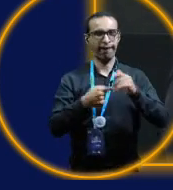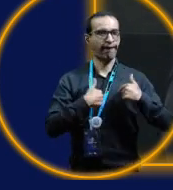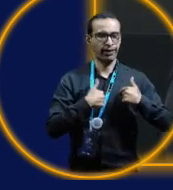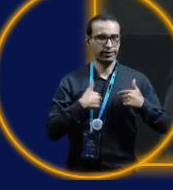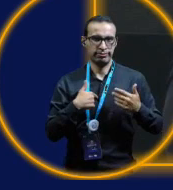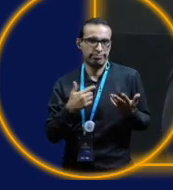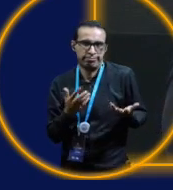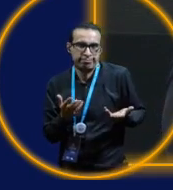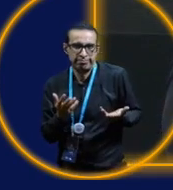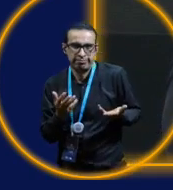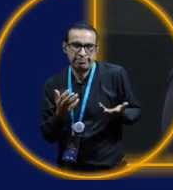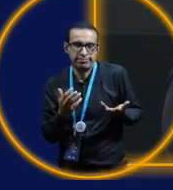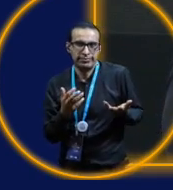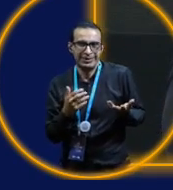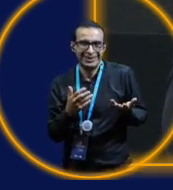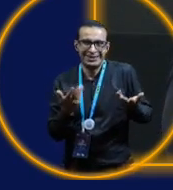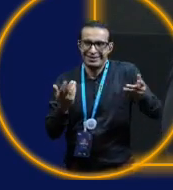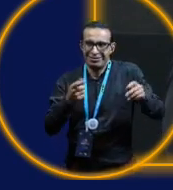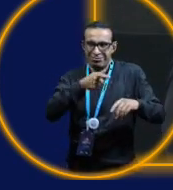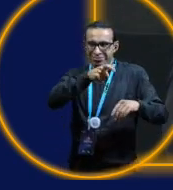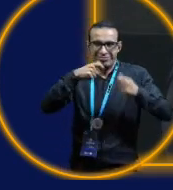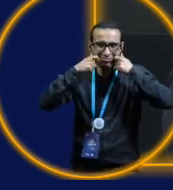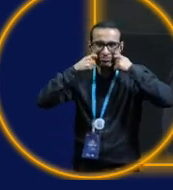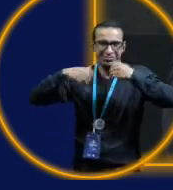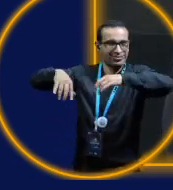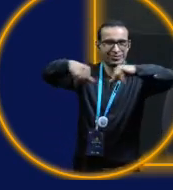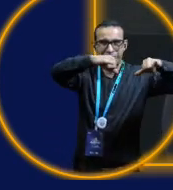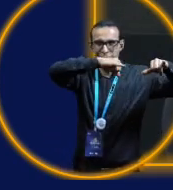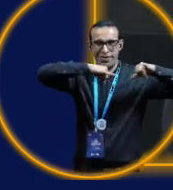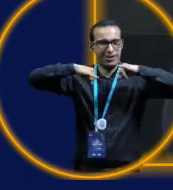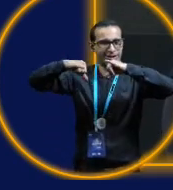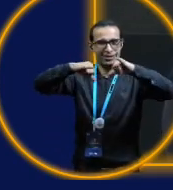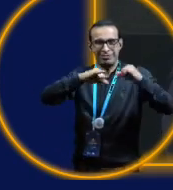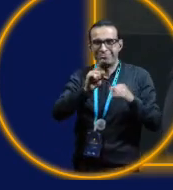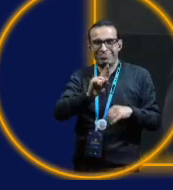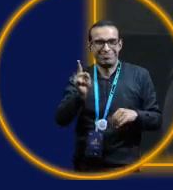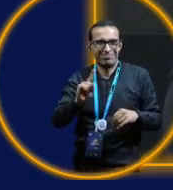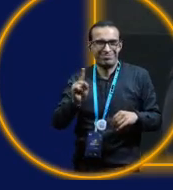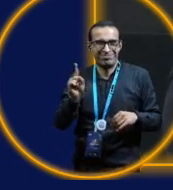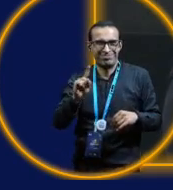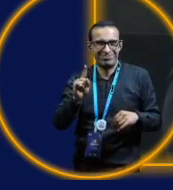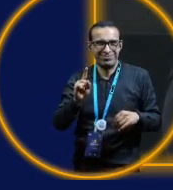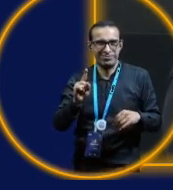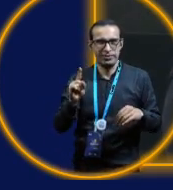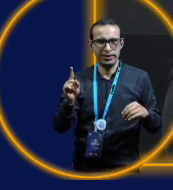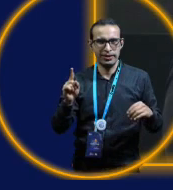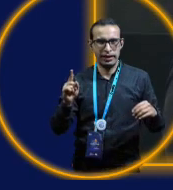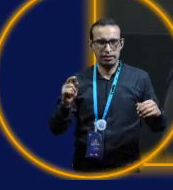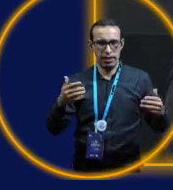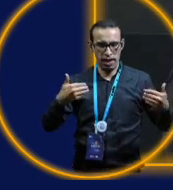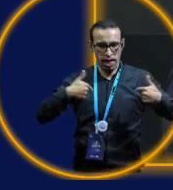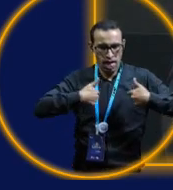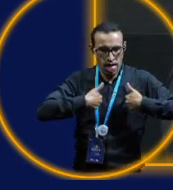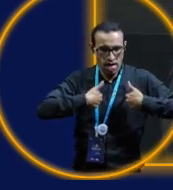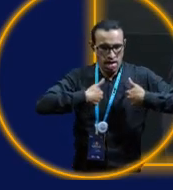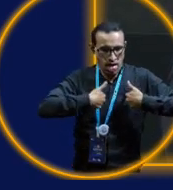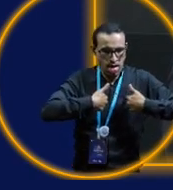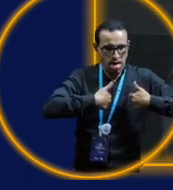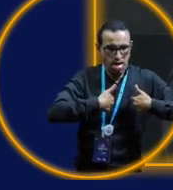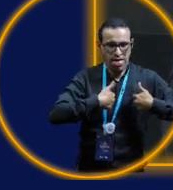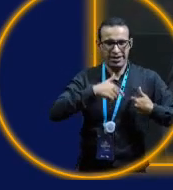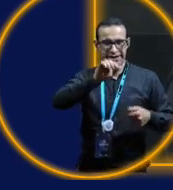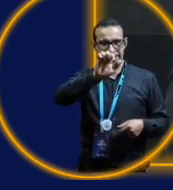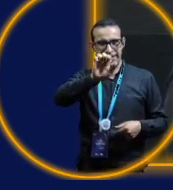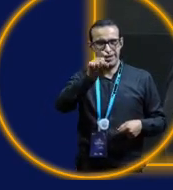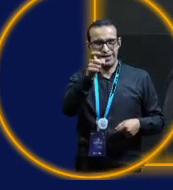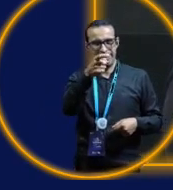retroalimentación que la gente recibe Entonces porque que es como tú por qué siempre te centras en ti mismo lo que hablamos del ego pero ese es